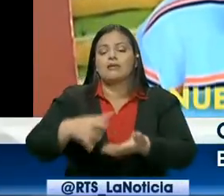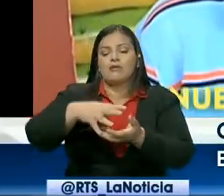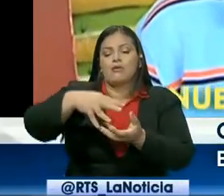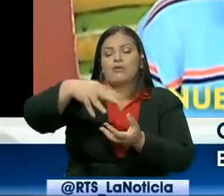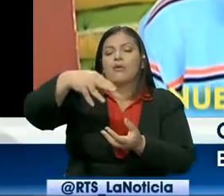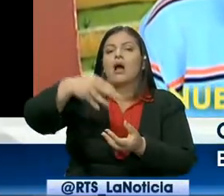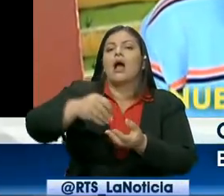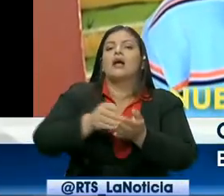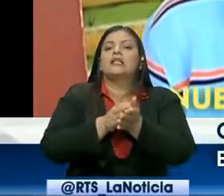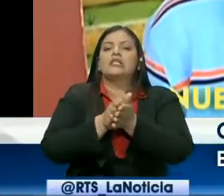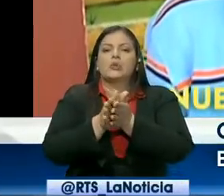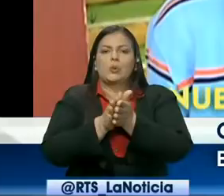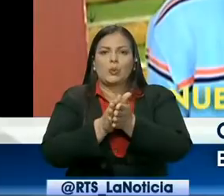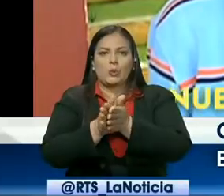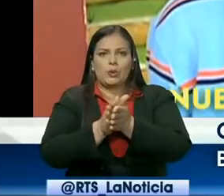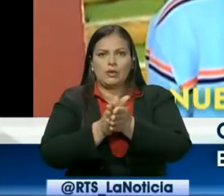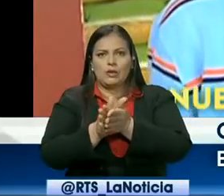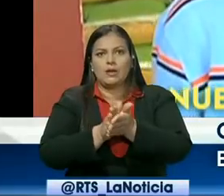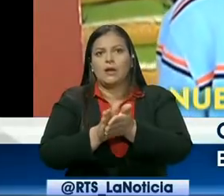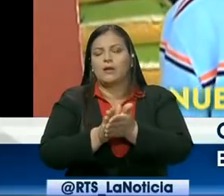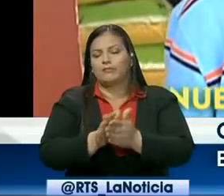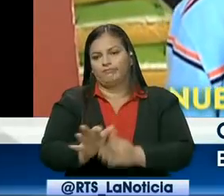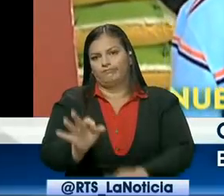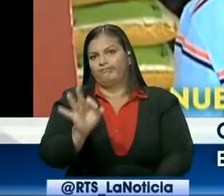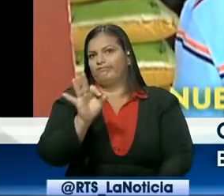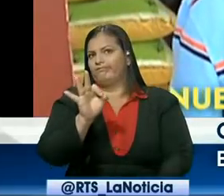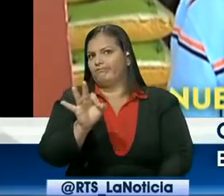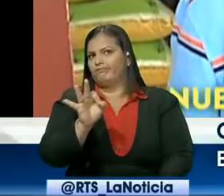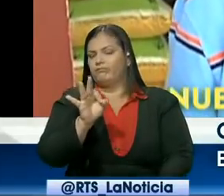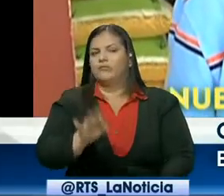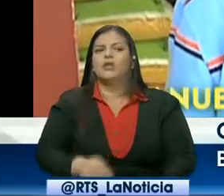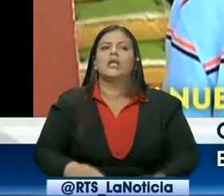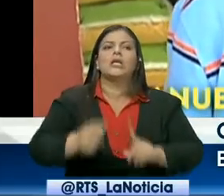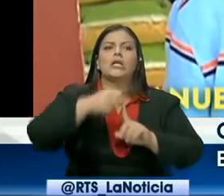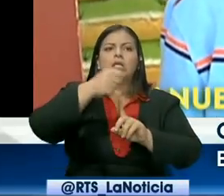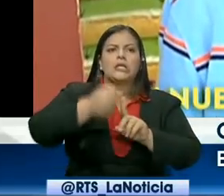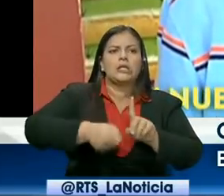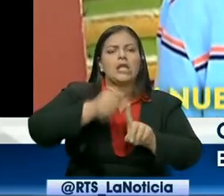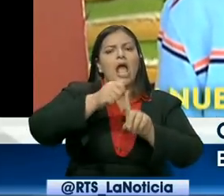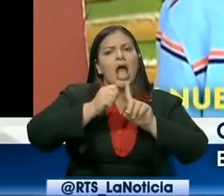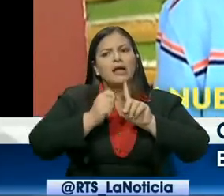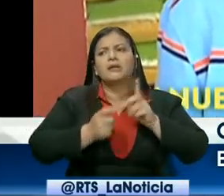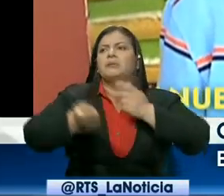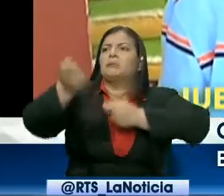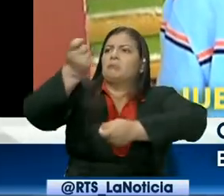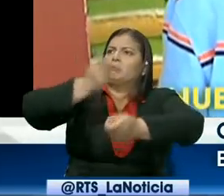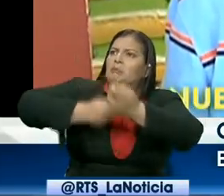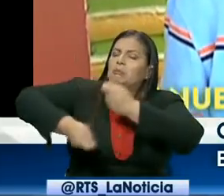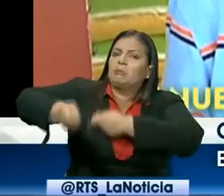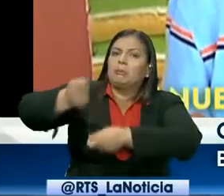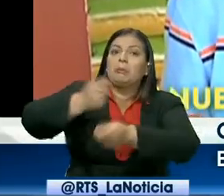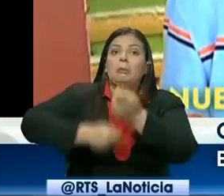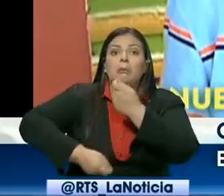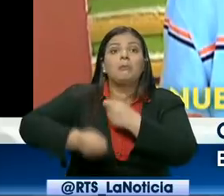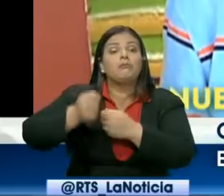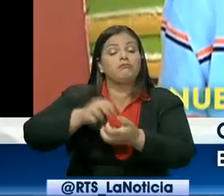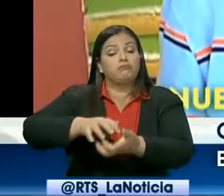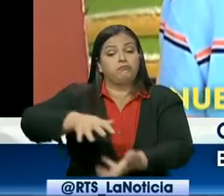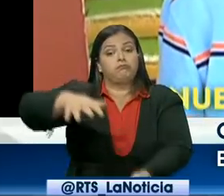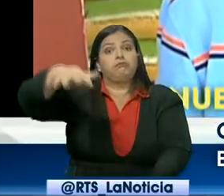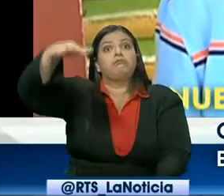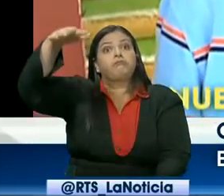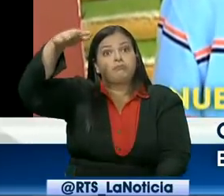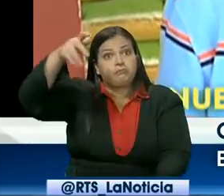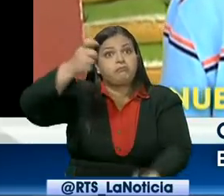producimos, también tenemos una grande producción de cultivos de banano, y para lo cual yo los invito a todos los señores